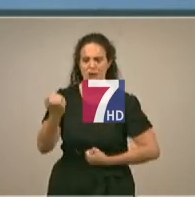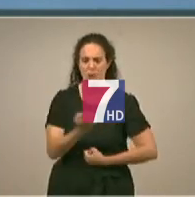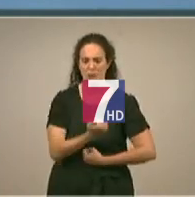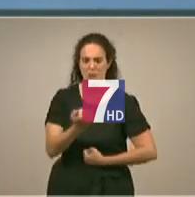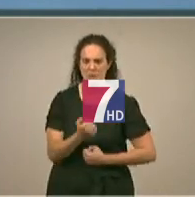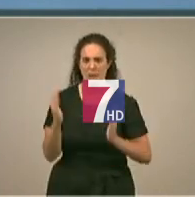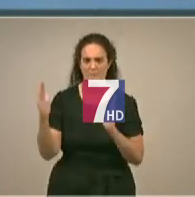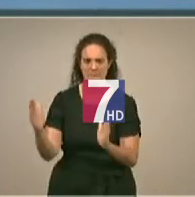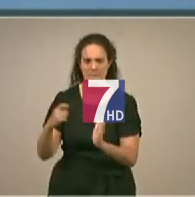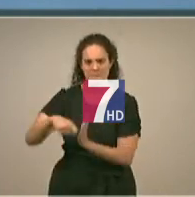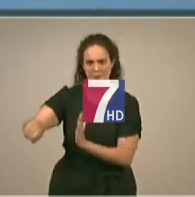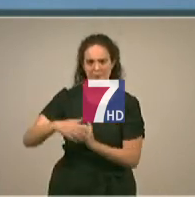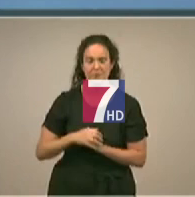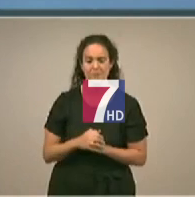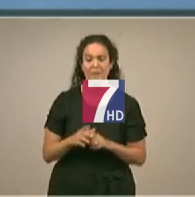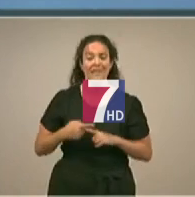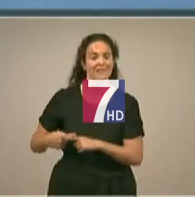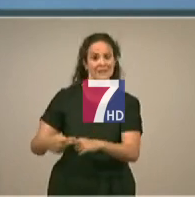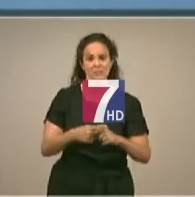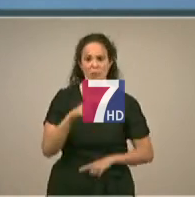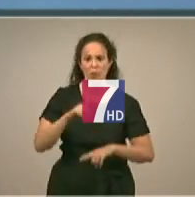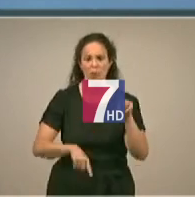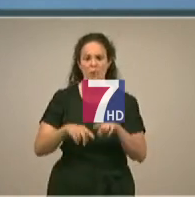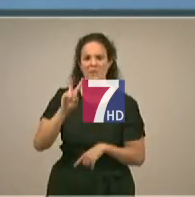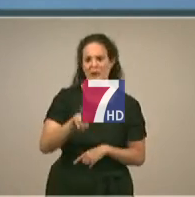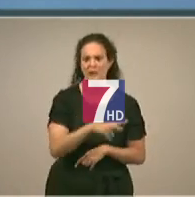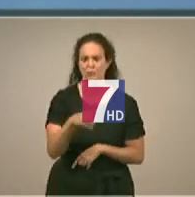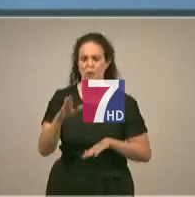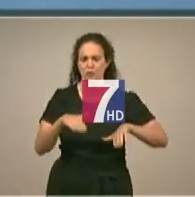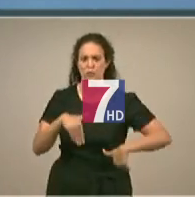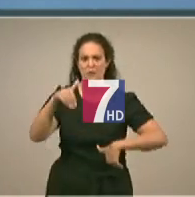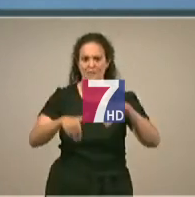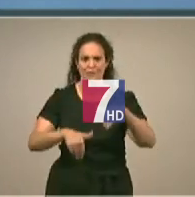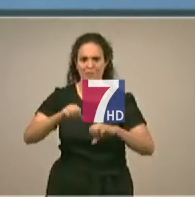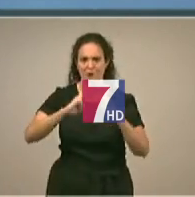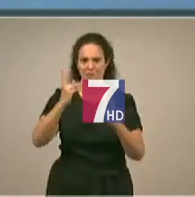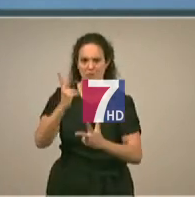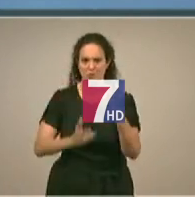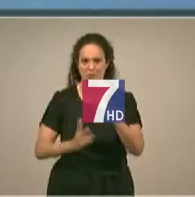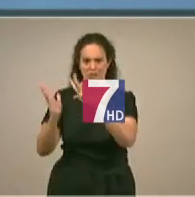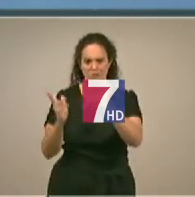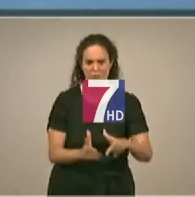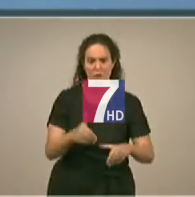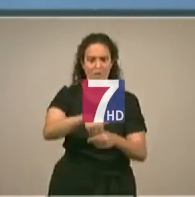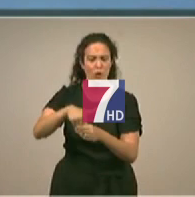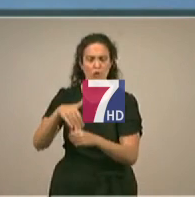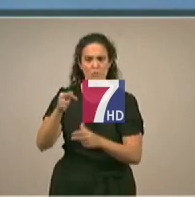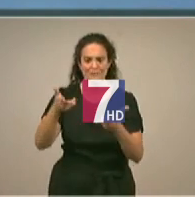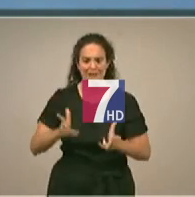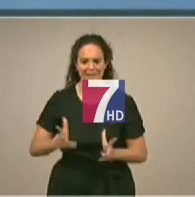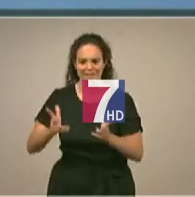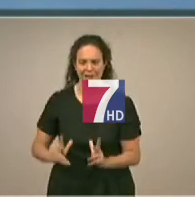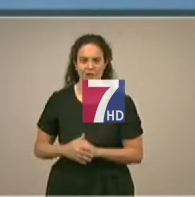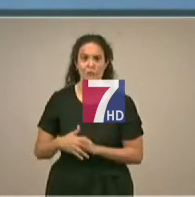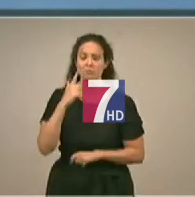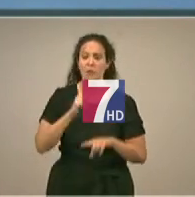diciembre la distribución se calcula teniendo en cuenta los resultados de las últimas elecciones al parlamento Vasco en votos y escaños y según estos